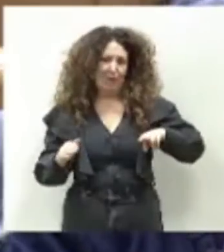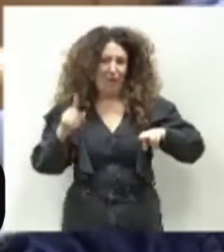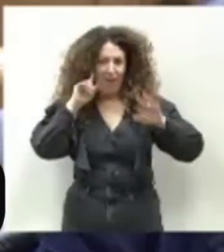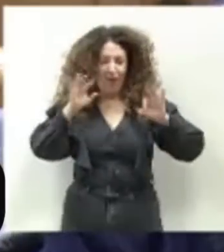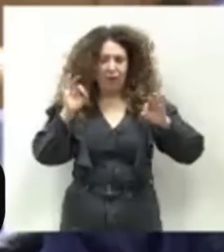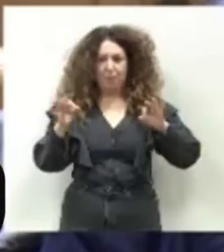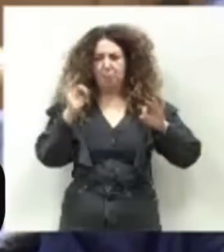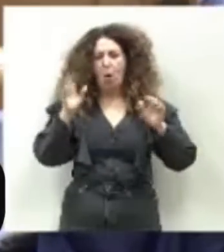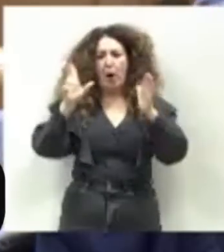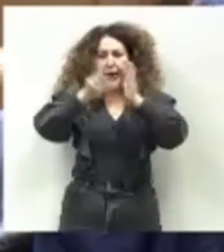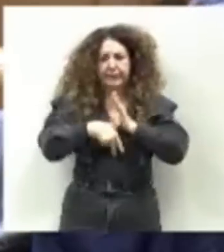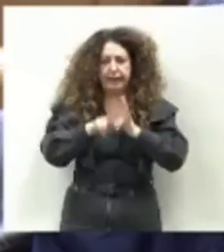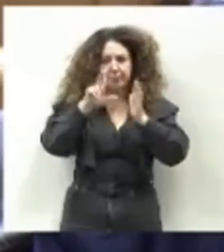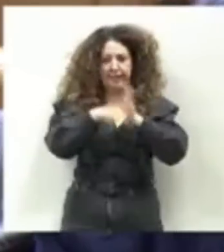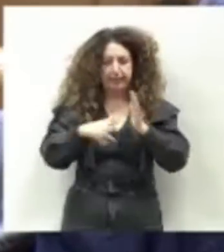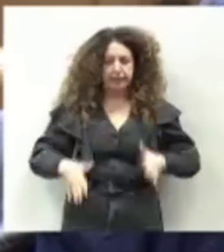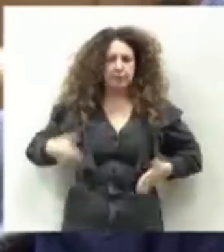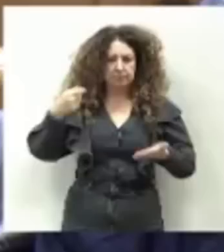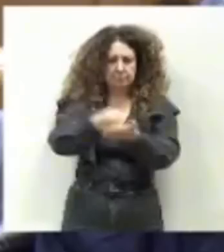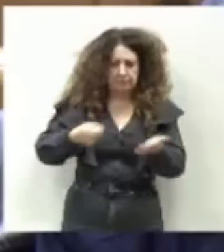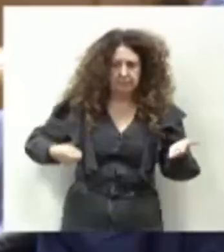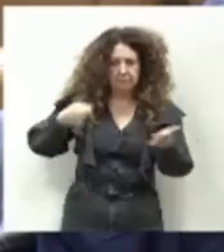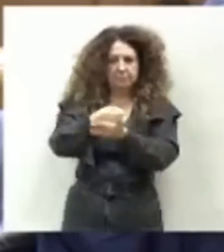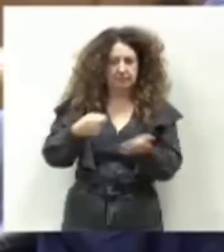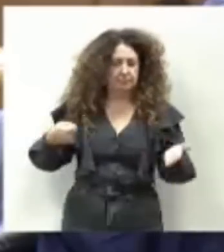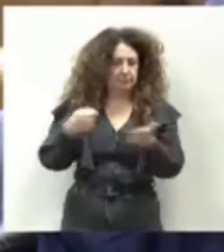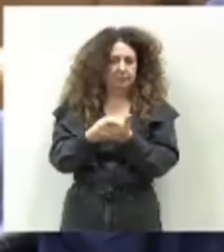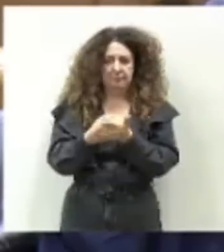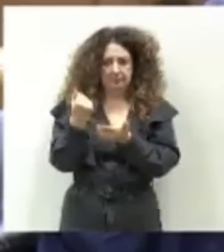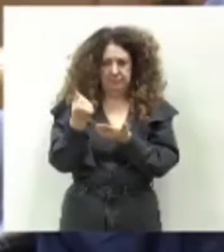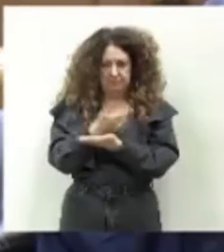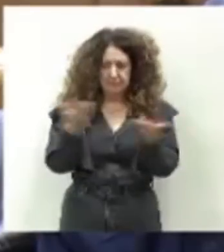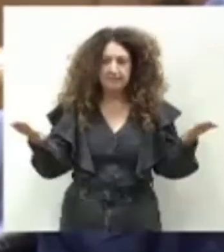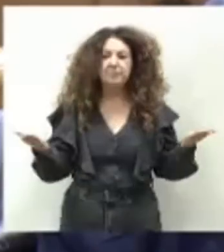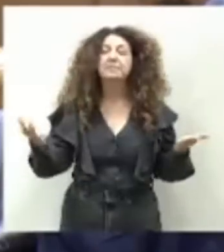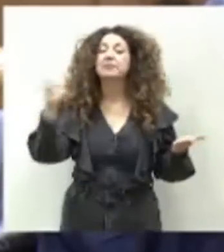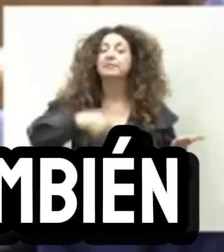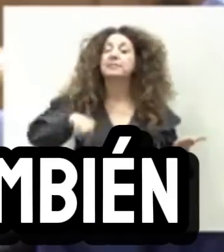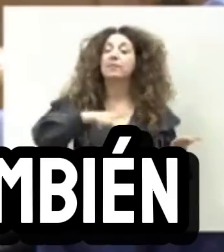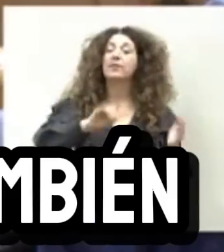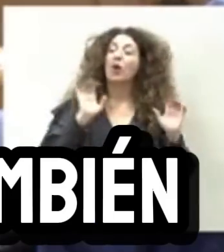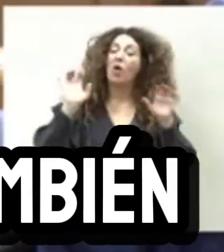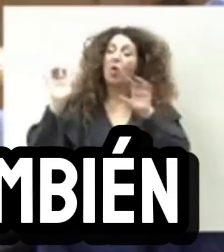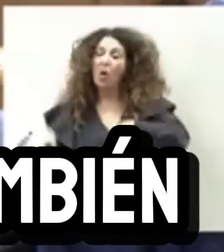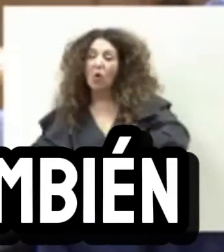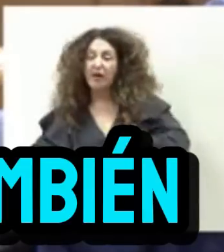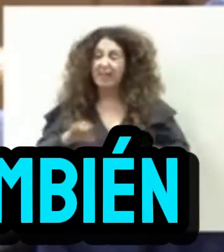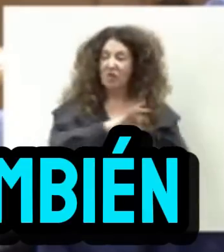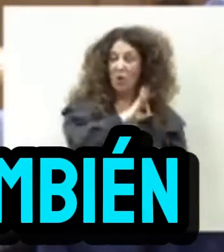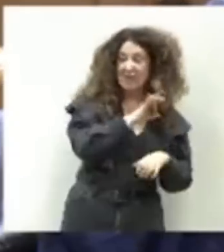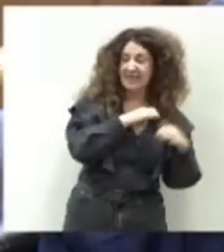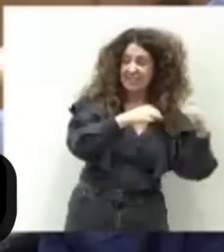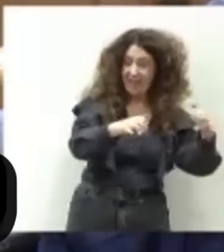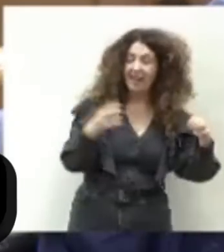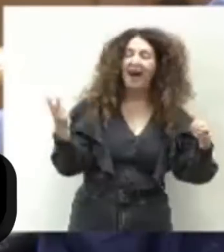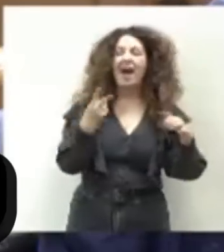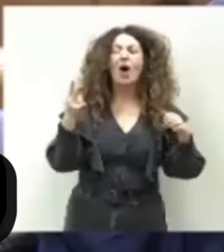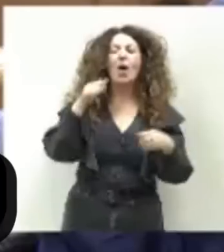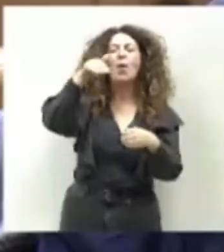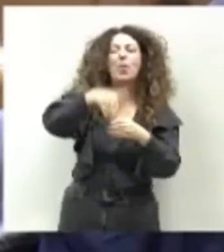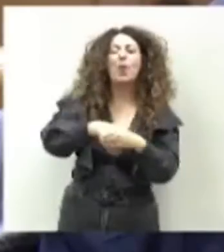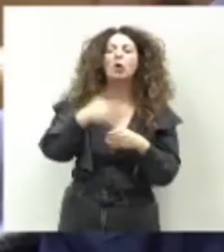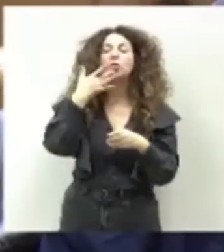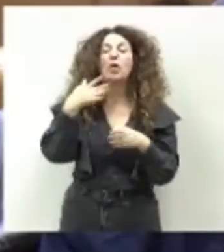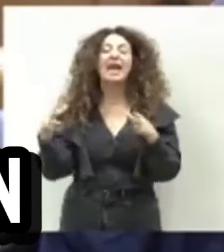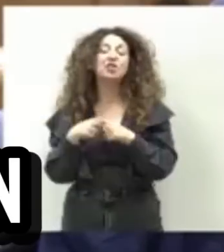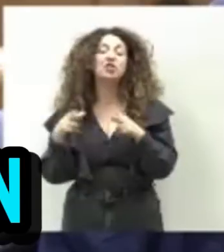Señor Puente, ha sido reprobado en el Congreso y en el Senado, con los votos de sus socios, los independentistas también. Cuando un